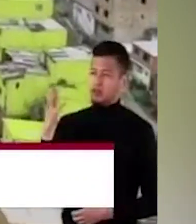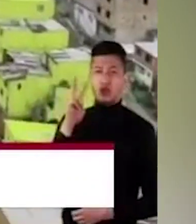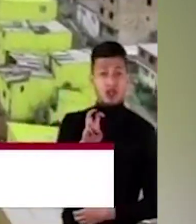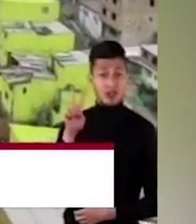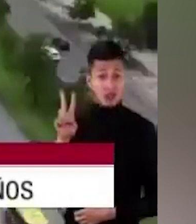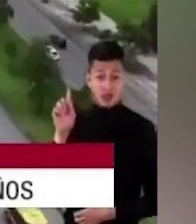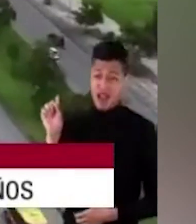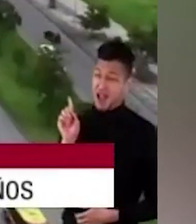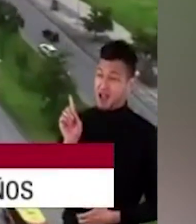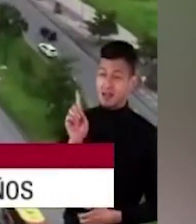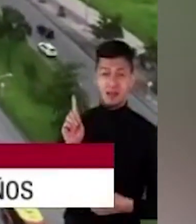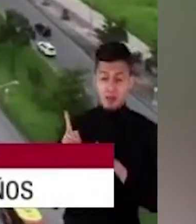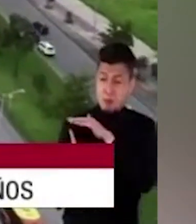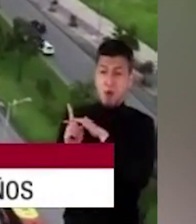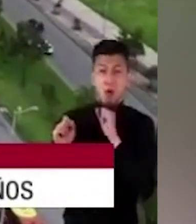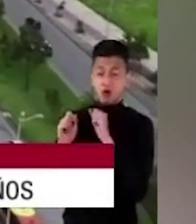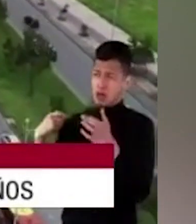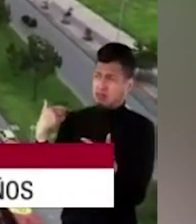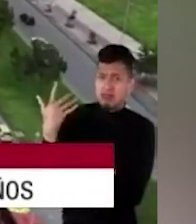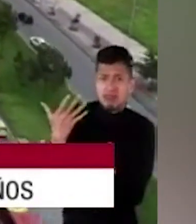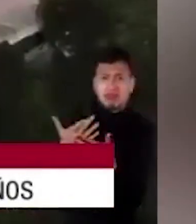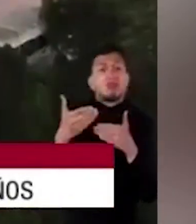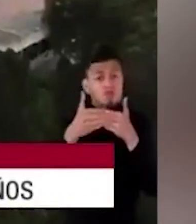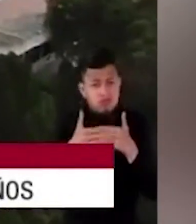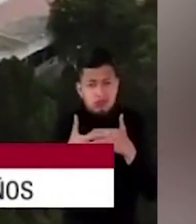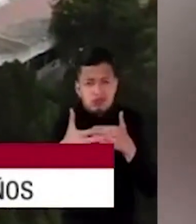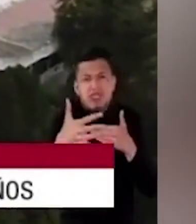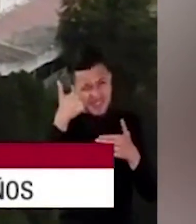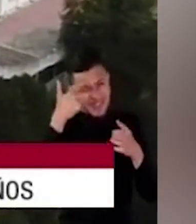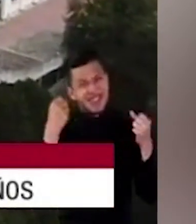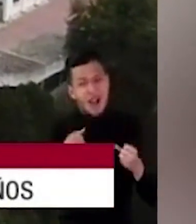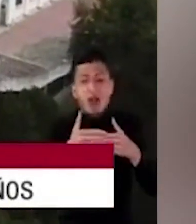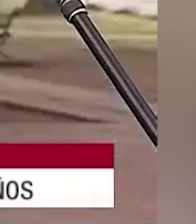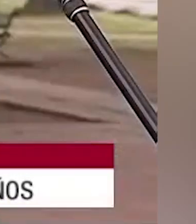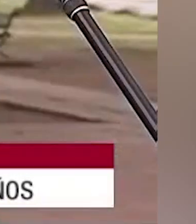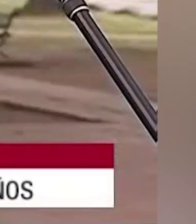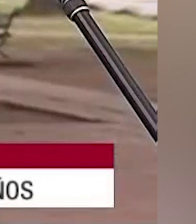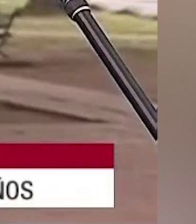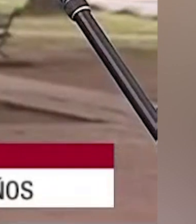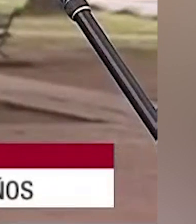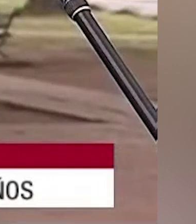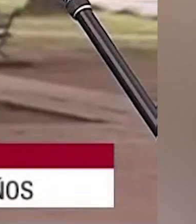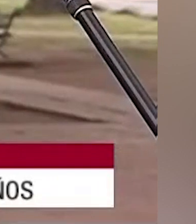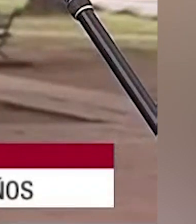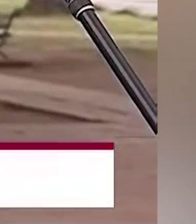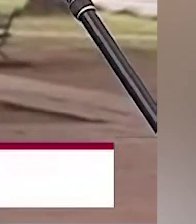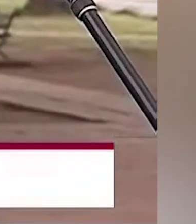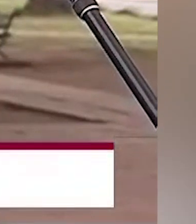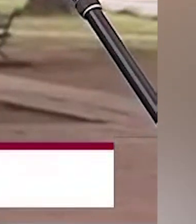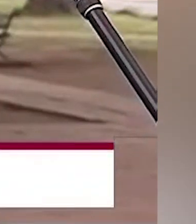ciclismo. Porque Bogotá no se rinde. En 10 parques de la ciudad